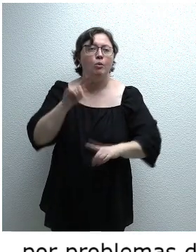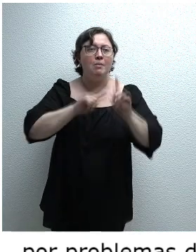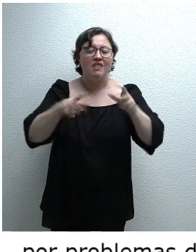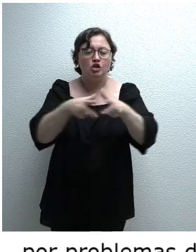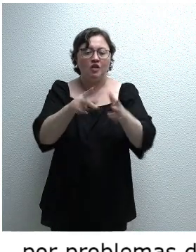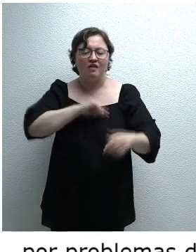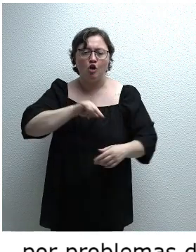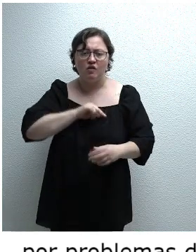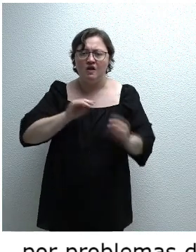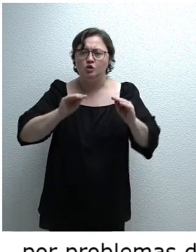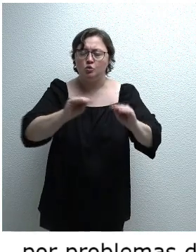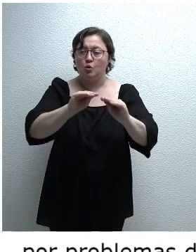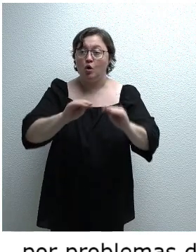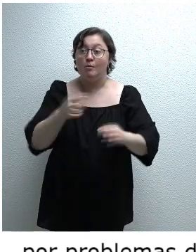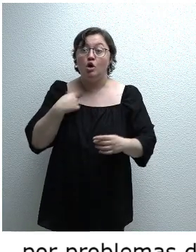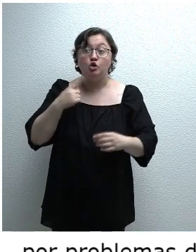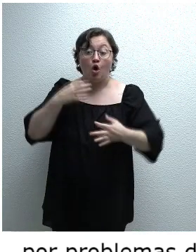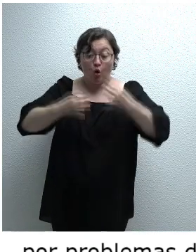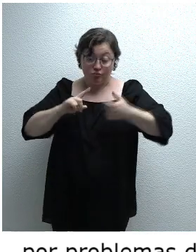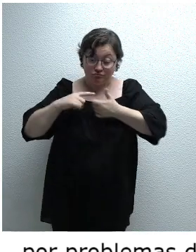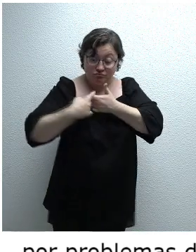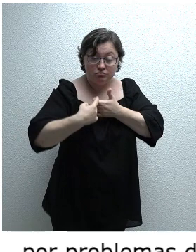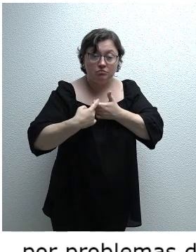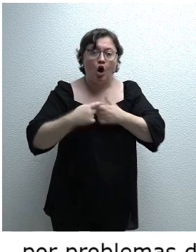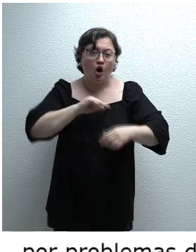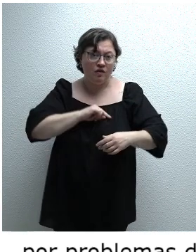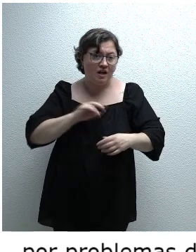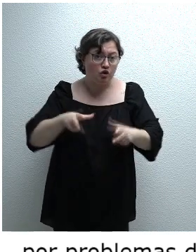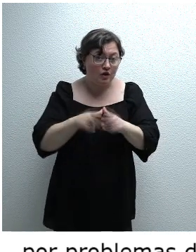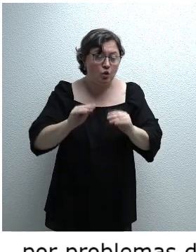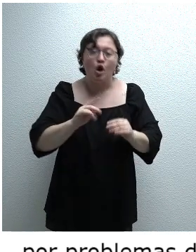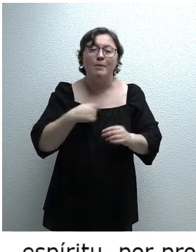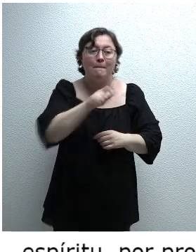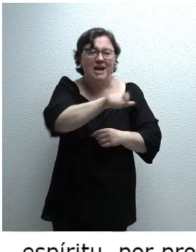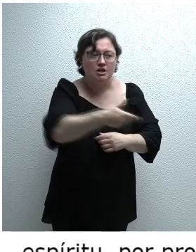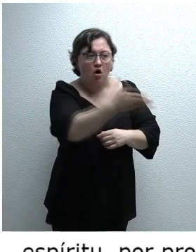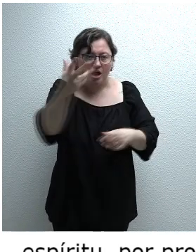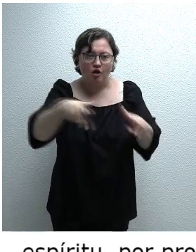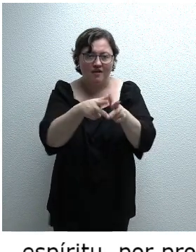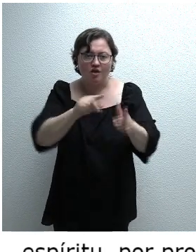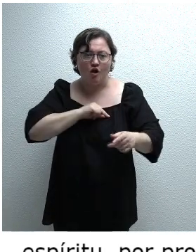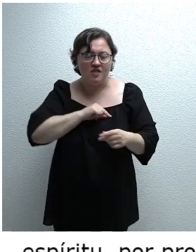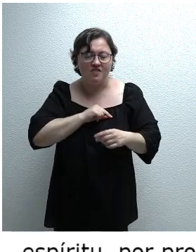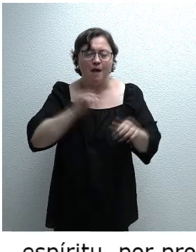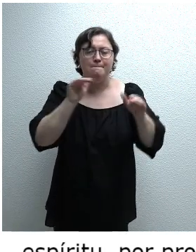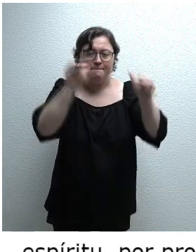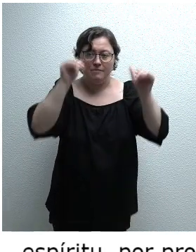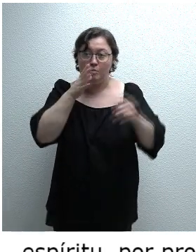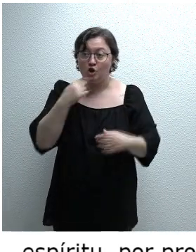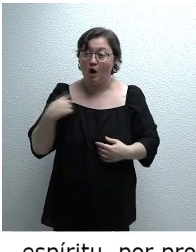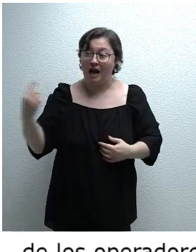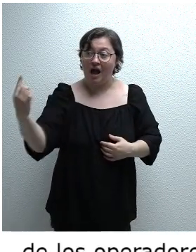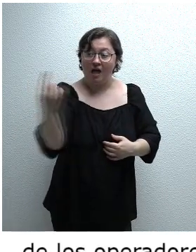Y conciencia social no solamente de los operadores jurídicos, que es importante, sino también de las personas. Por eso hay que hacer ese esfuerzo, cada uno en